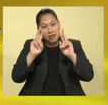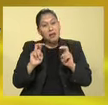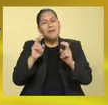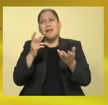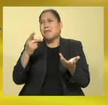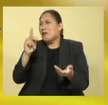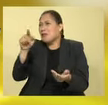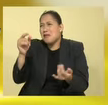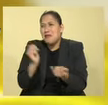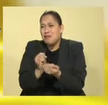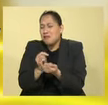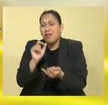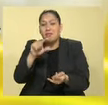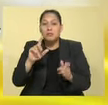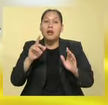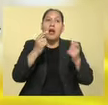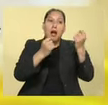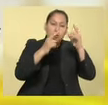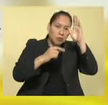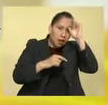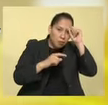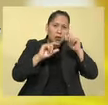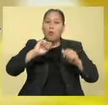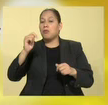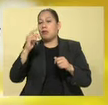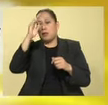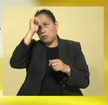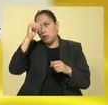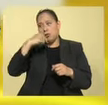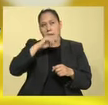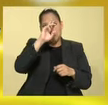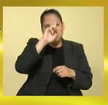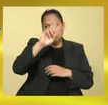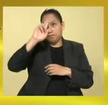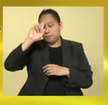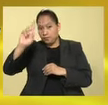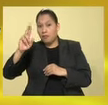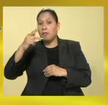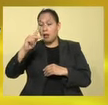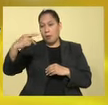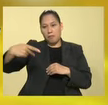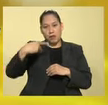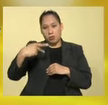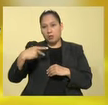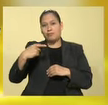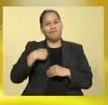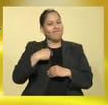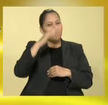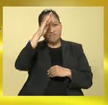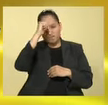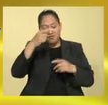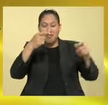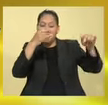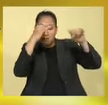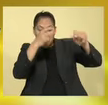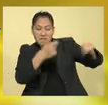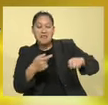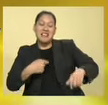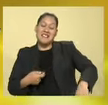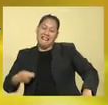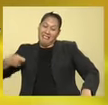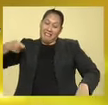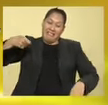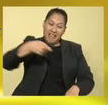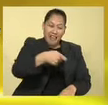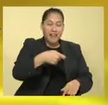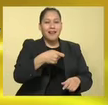esté de acuerdo habrá quien no esté de acuerdo Yo soy muy respetuosa pero si a mí me lo pregunta Entonces yo no estoy de acuerdo con con